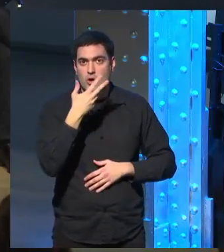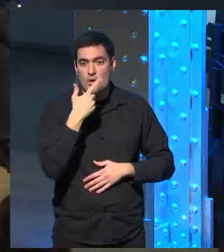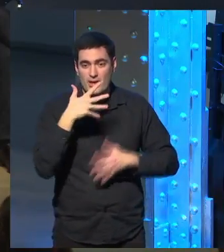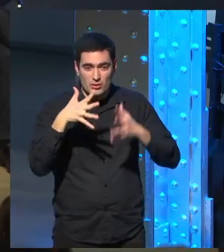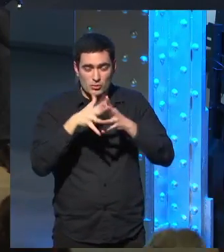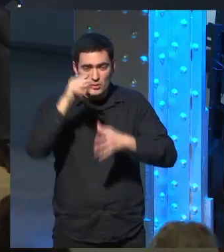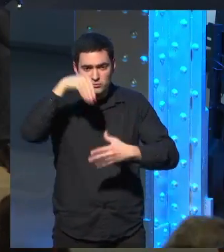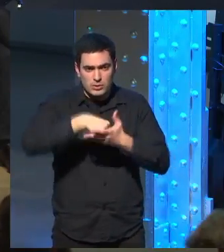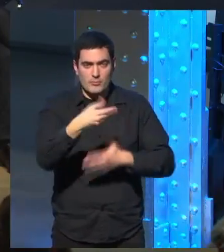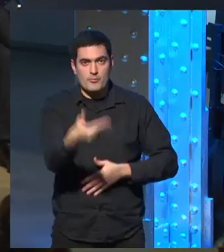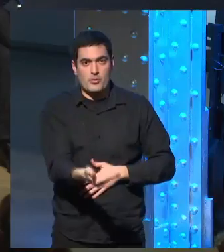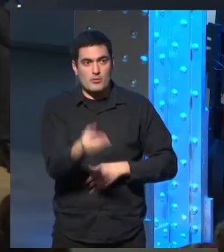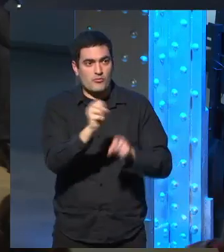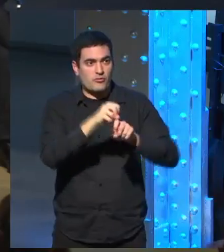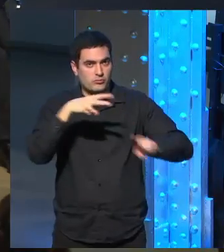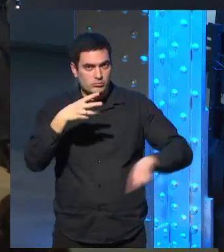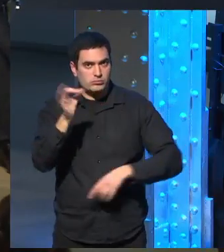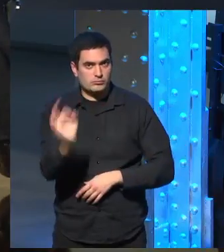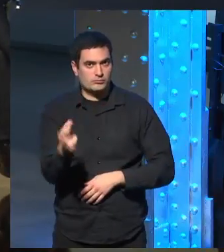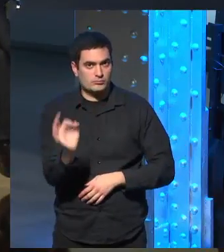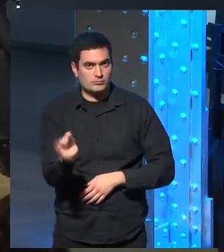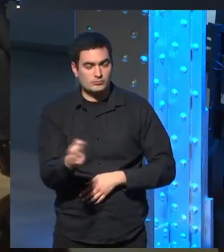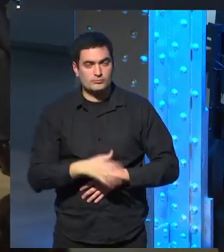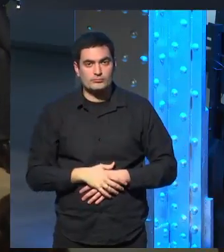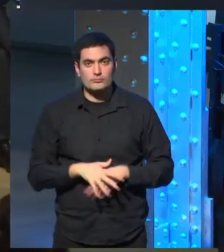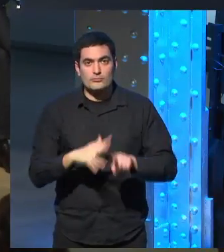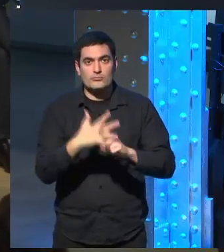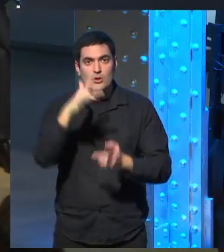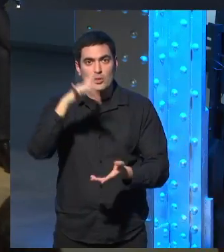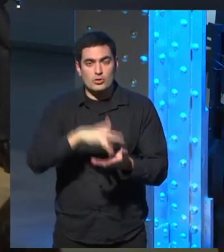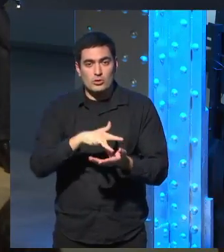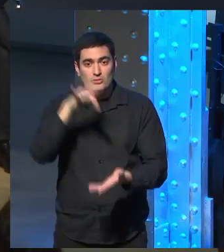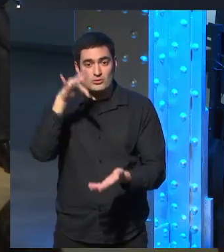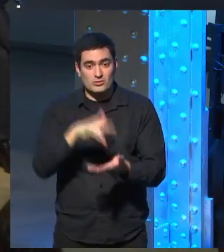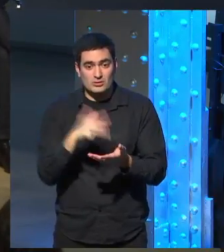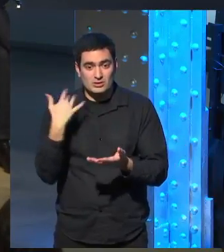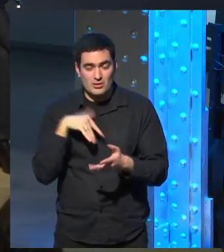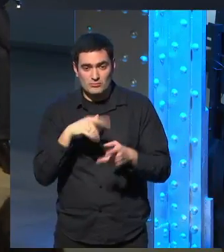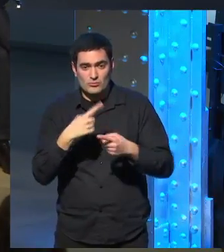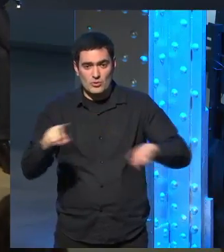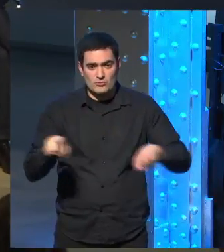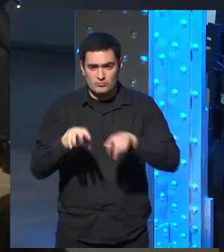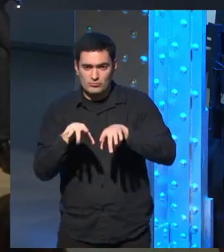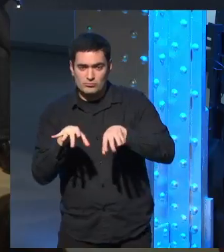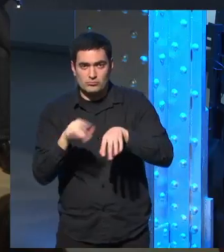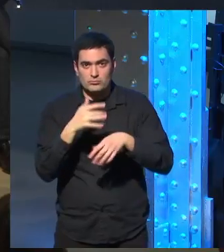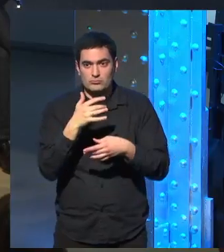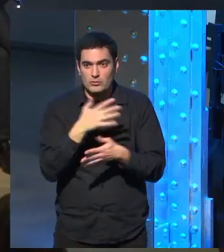la estructura desde un punto de vista intelectual, pero luego, en el momento de interpretar, porque el compositor